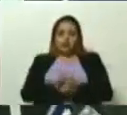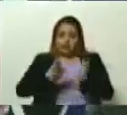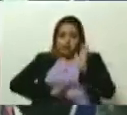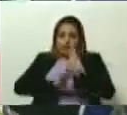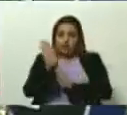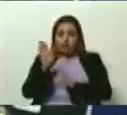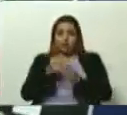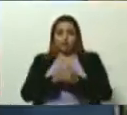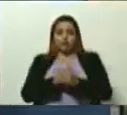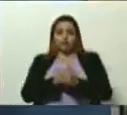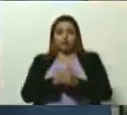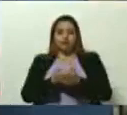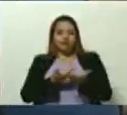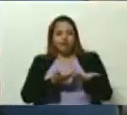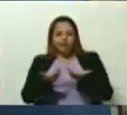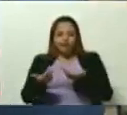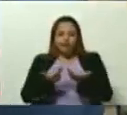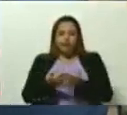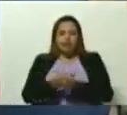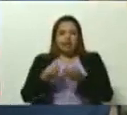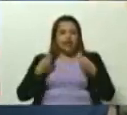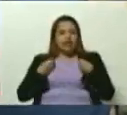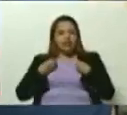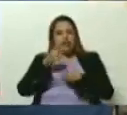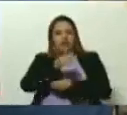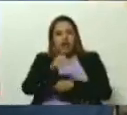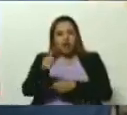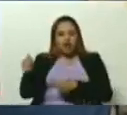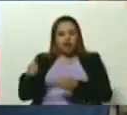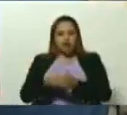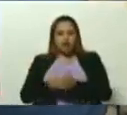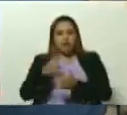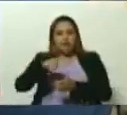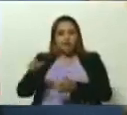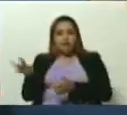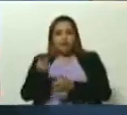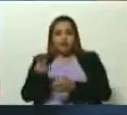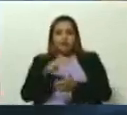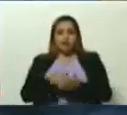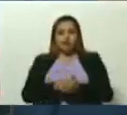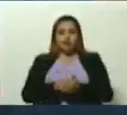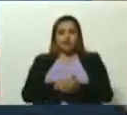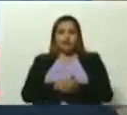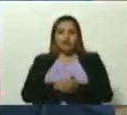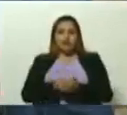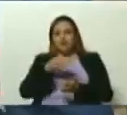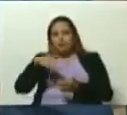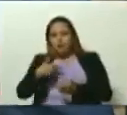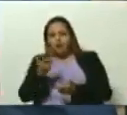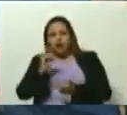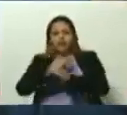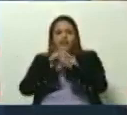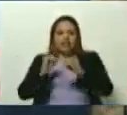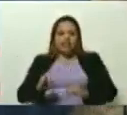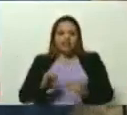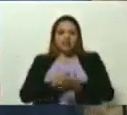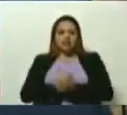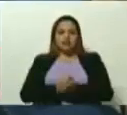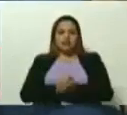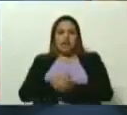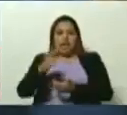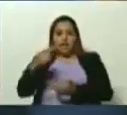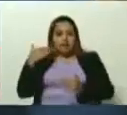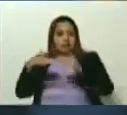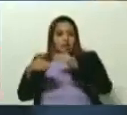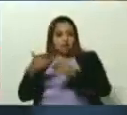desarrollo de la vida de cada uno de los venezolanos para que podamos ser felices. Es el mensaje que